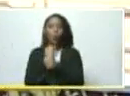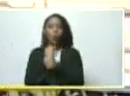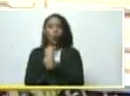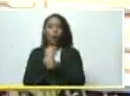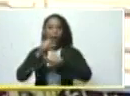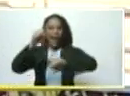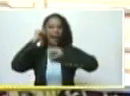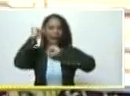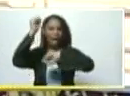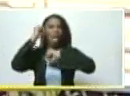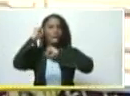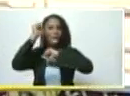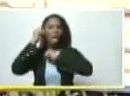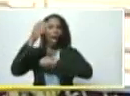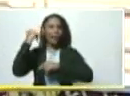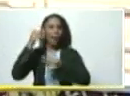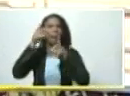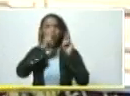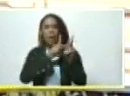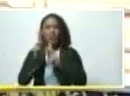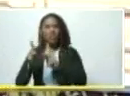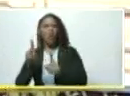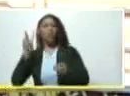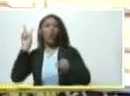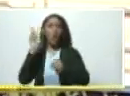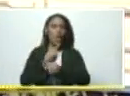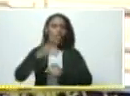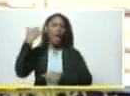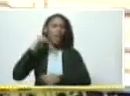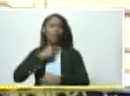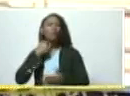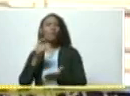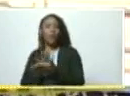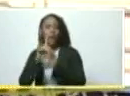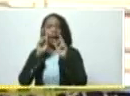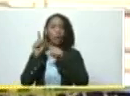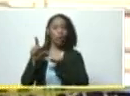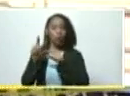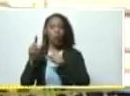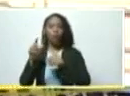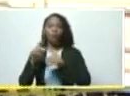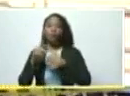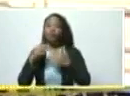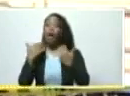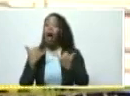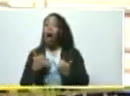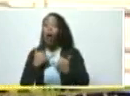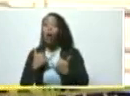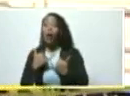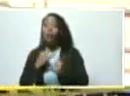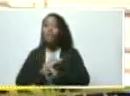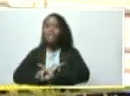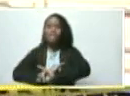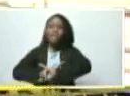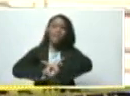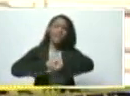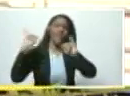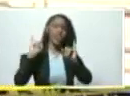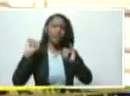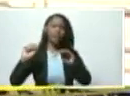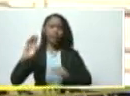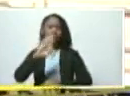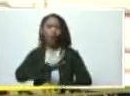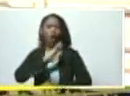guarimbas, que fue un plan perverso de violencia y de muerte, sencillamente quedaron ahogadas en su